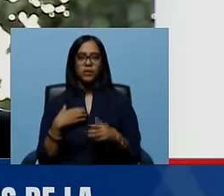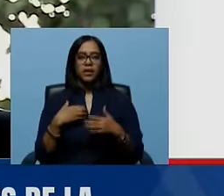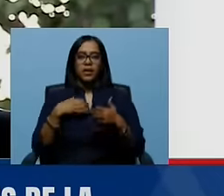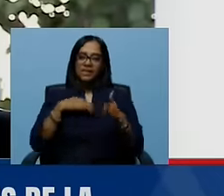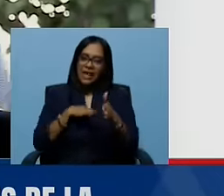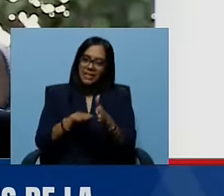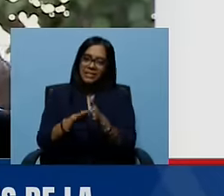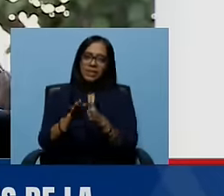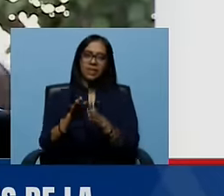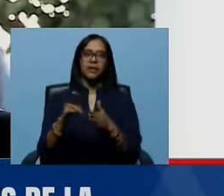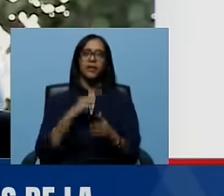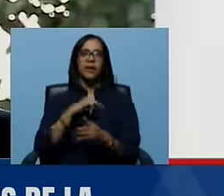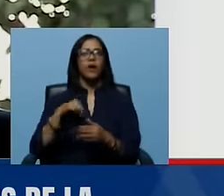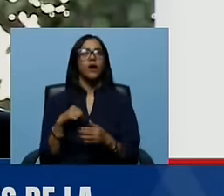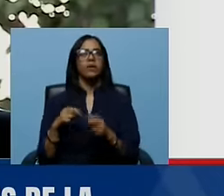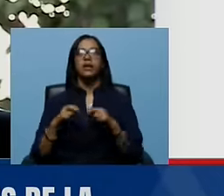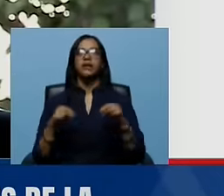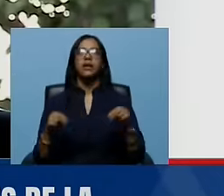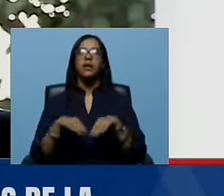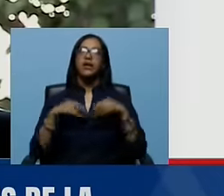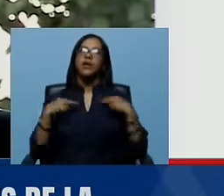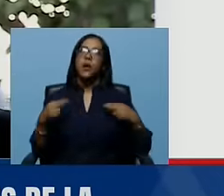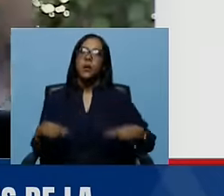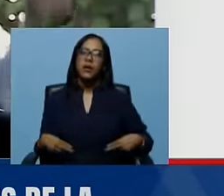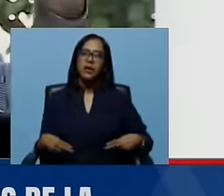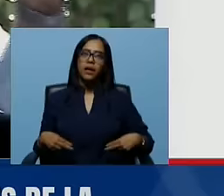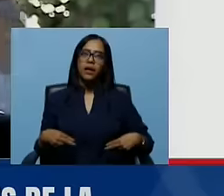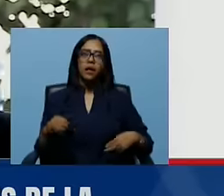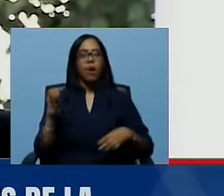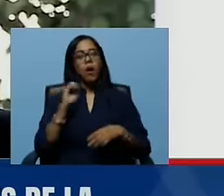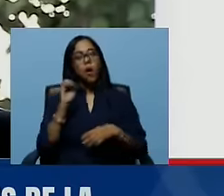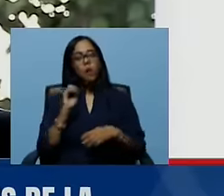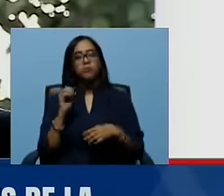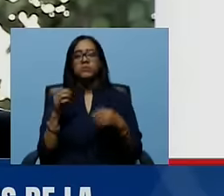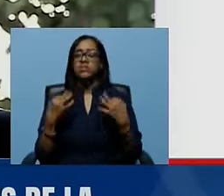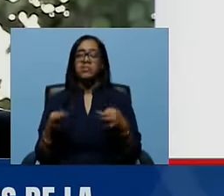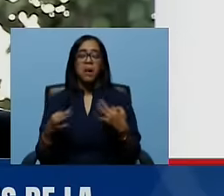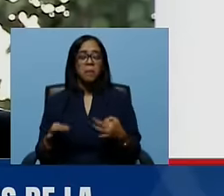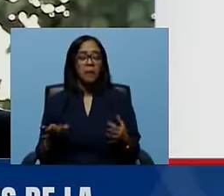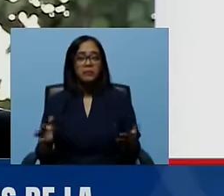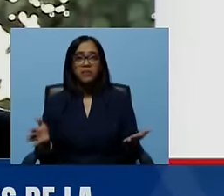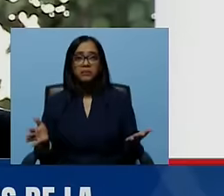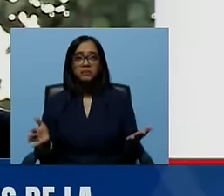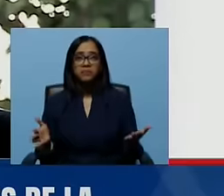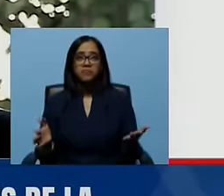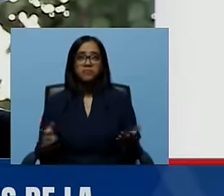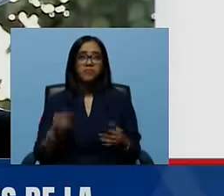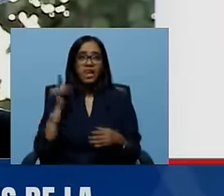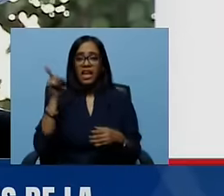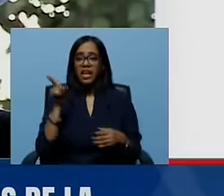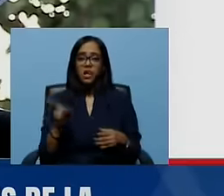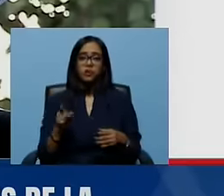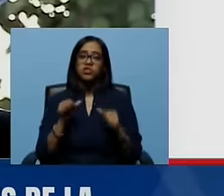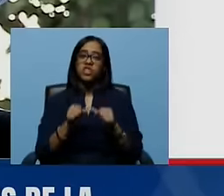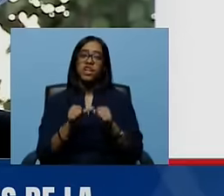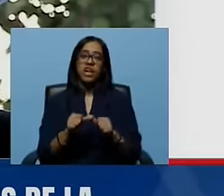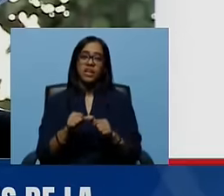trasciendan en nuestra tierra y en la humanidad, o sencillamente ellos seguirán